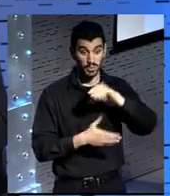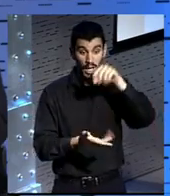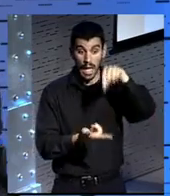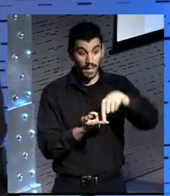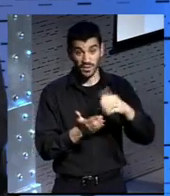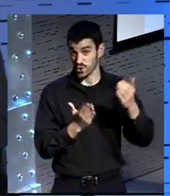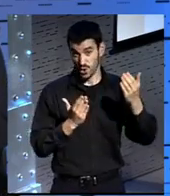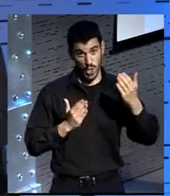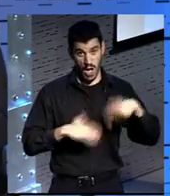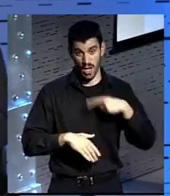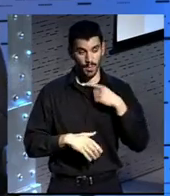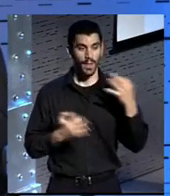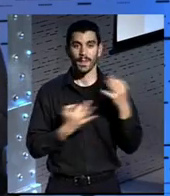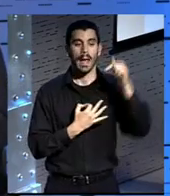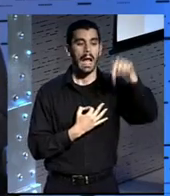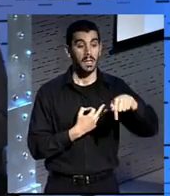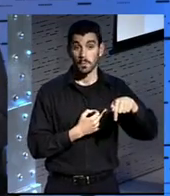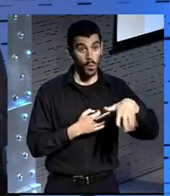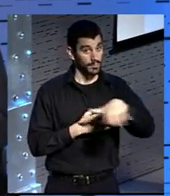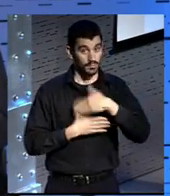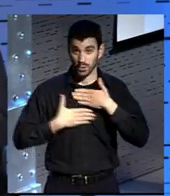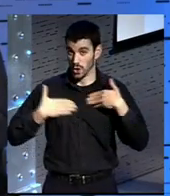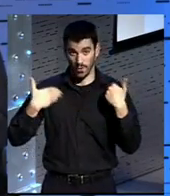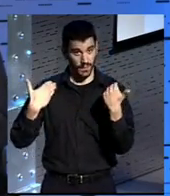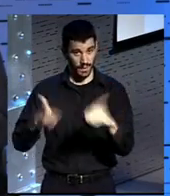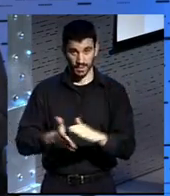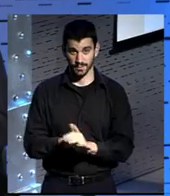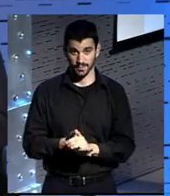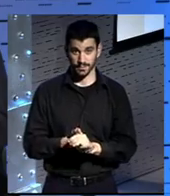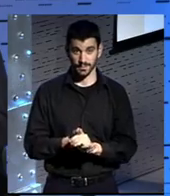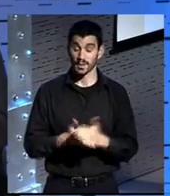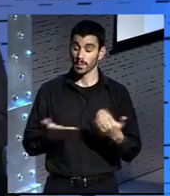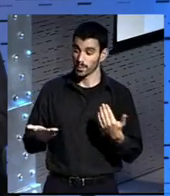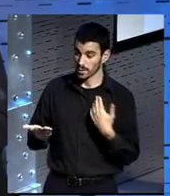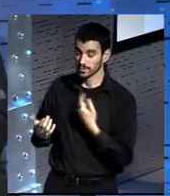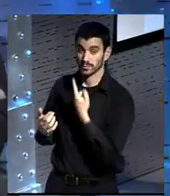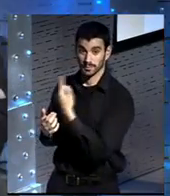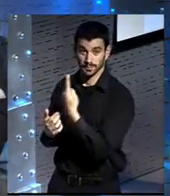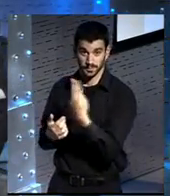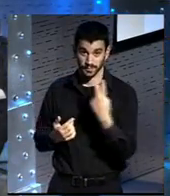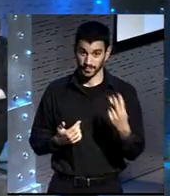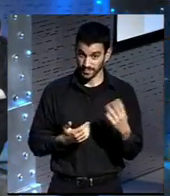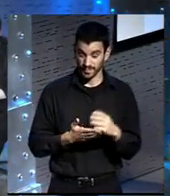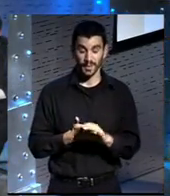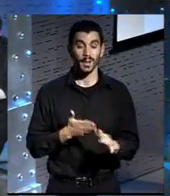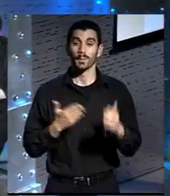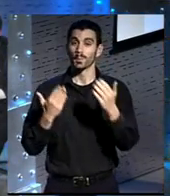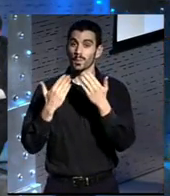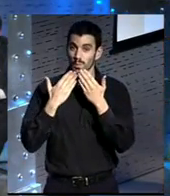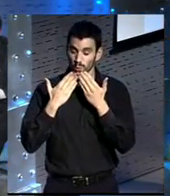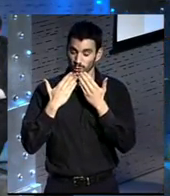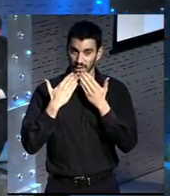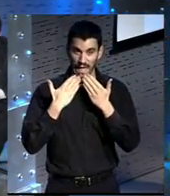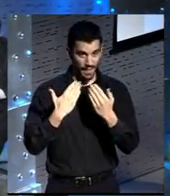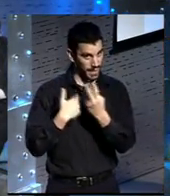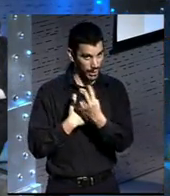limitaciones tradicionales que impone el modelo físico. Miguel, Karina @people, Nicolás, muchas gracias,